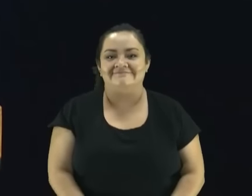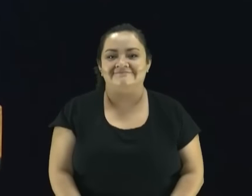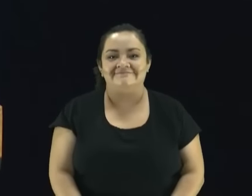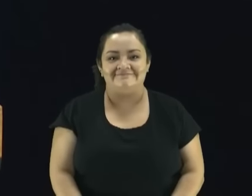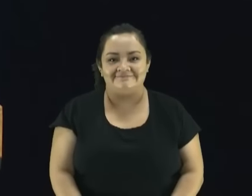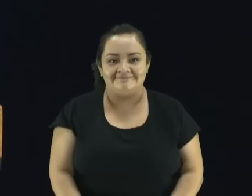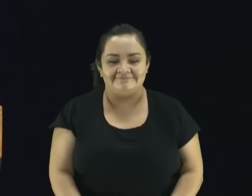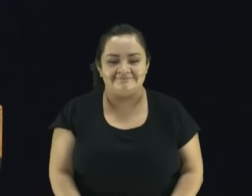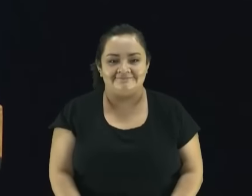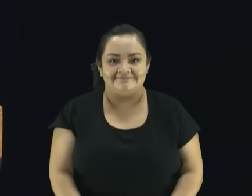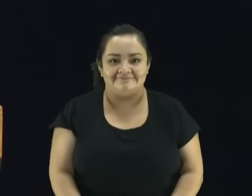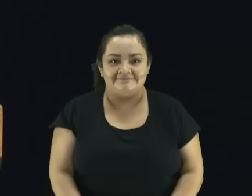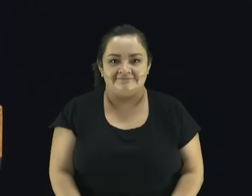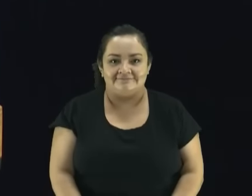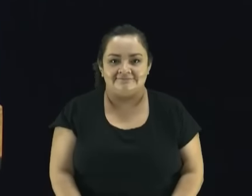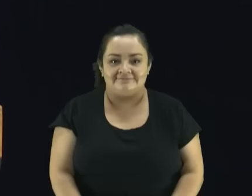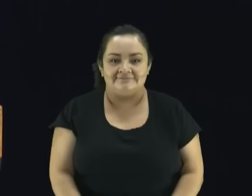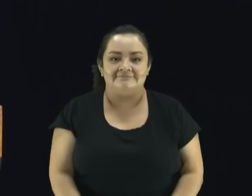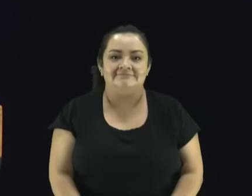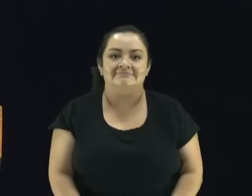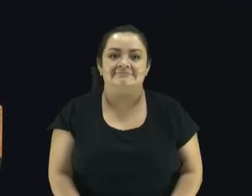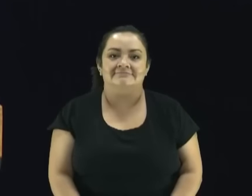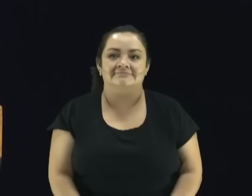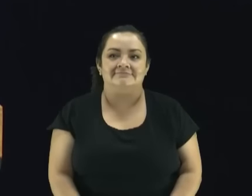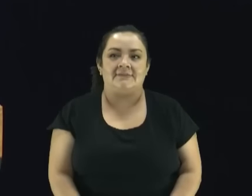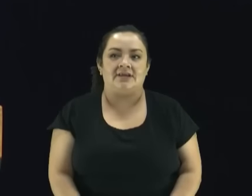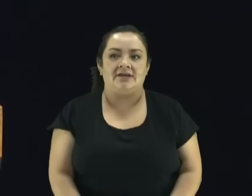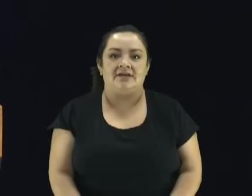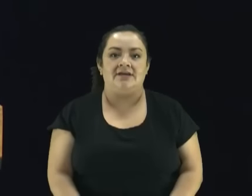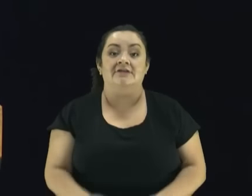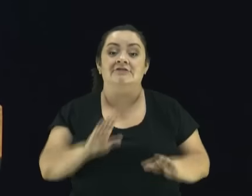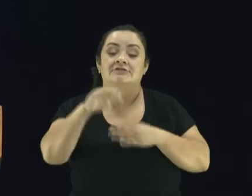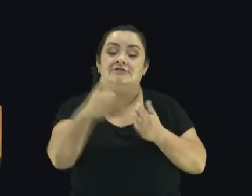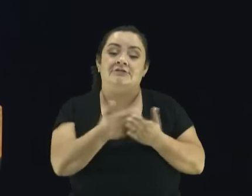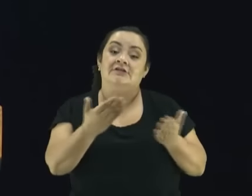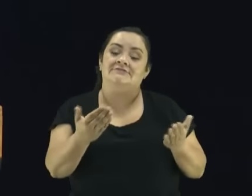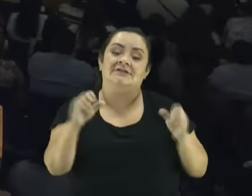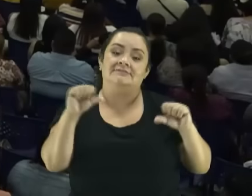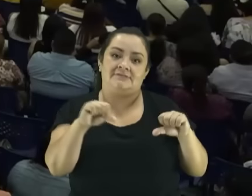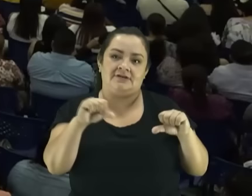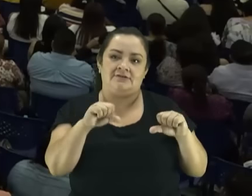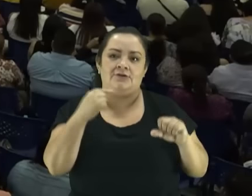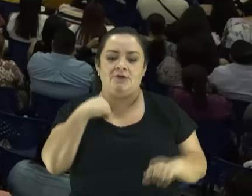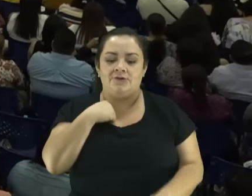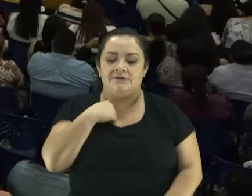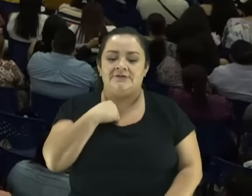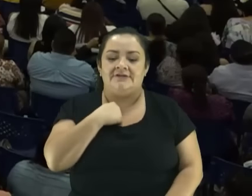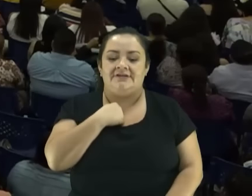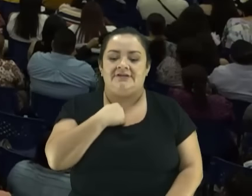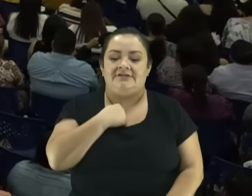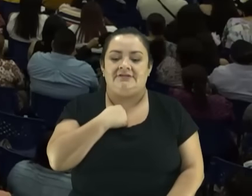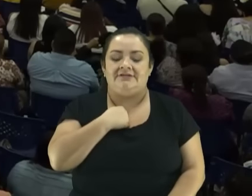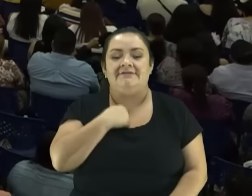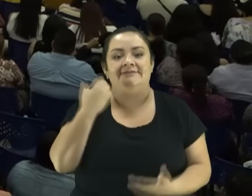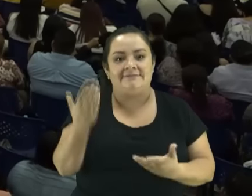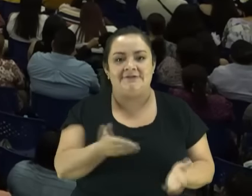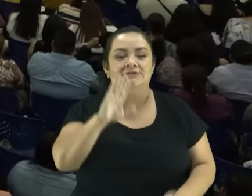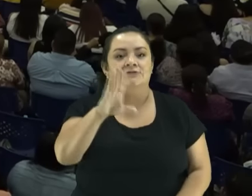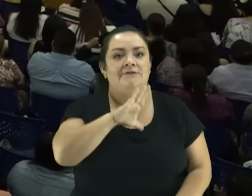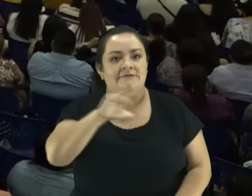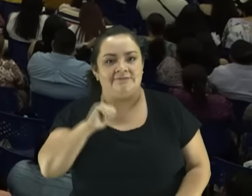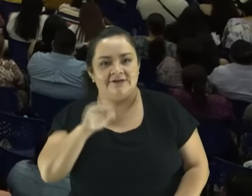dijo todas esas cosas que hice mal por mucho tiempo las esto enfocando en el lugar donde son bienvenidas y es en tu casa en